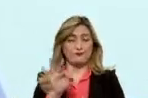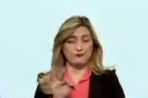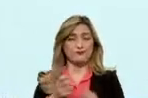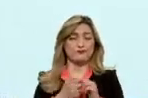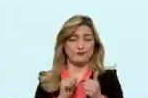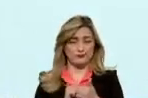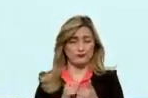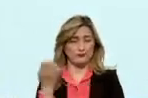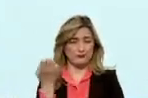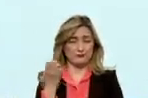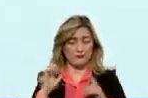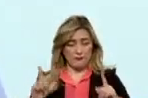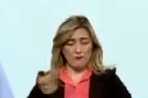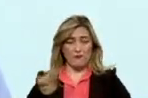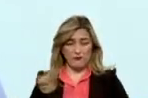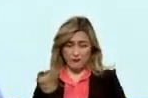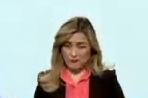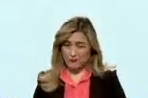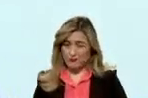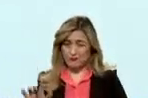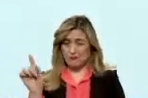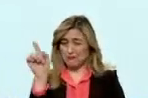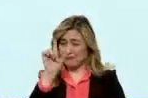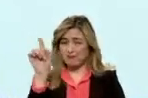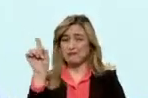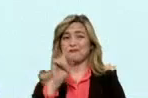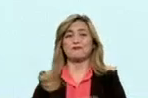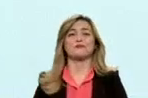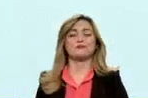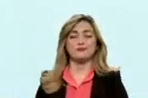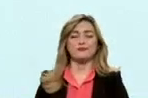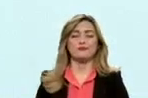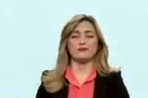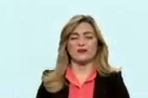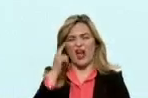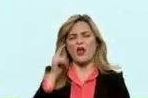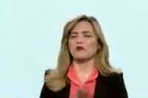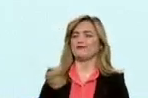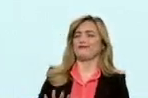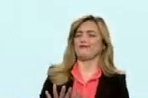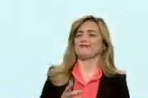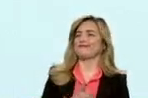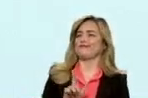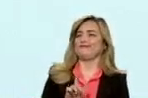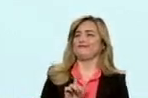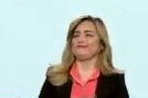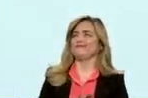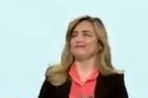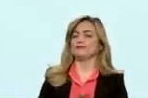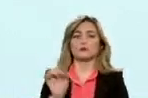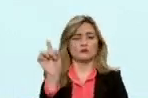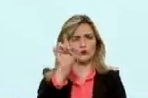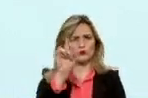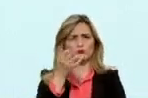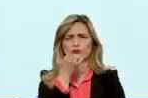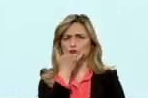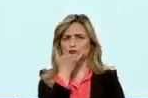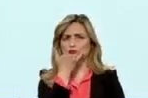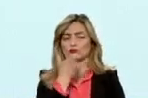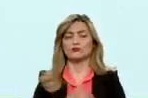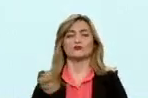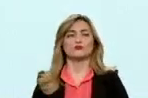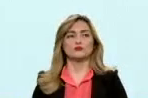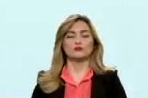crisis sanitaria no se ha terminado. Pensar en ello sería un gravísimo error. Tenemos experiencias